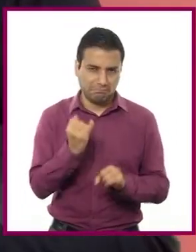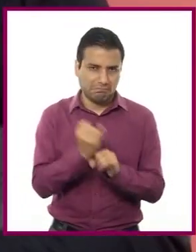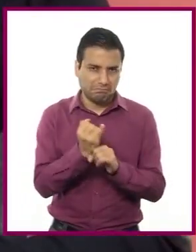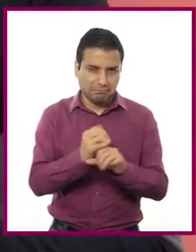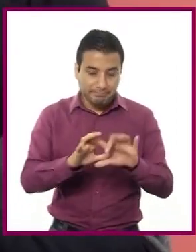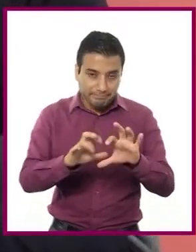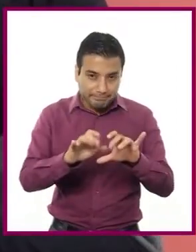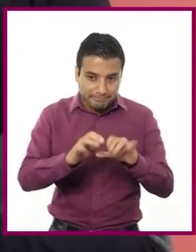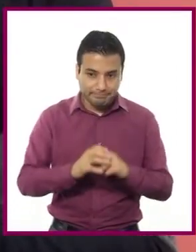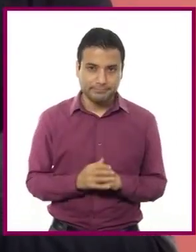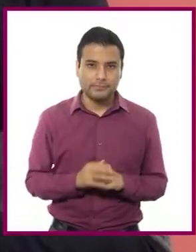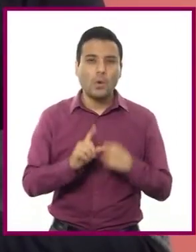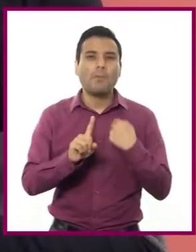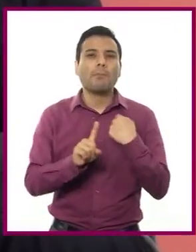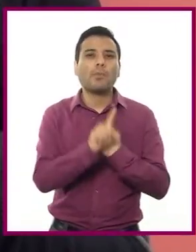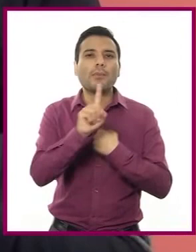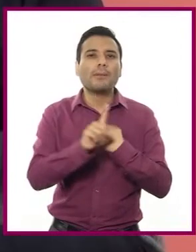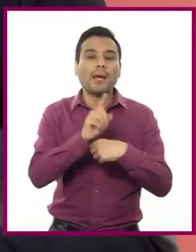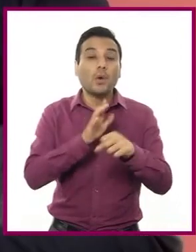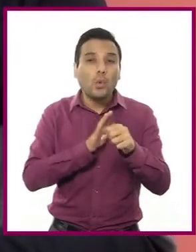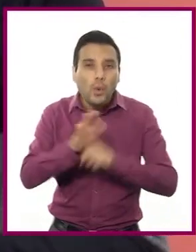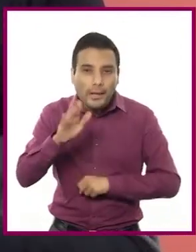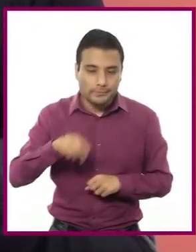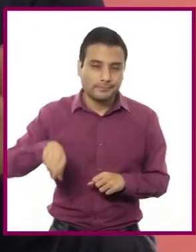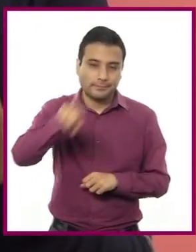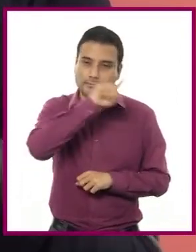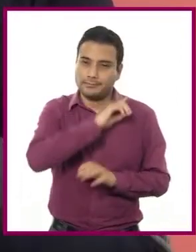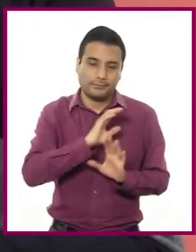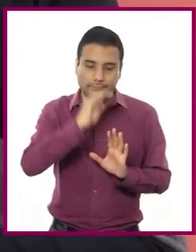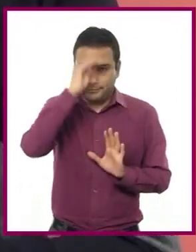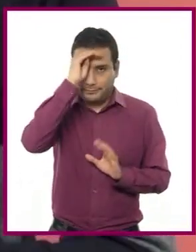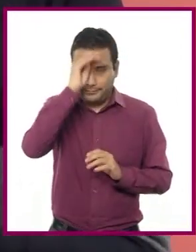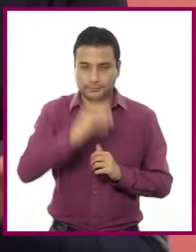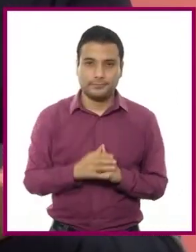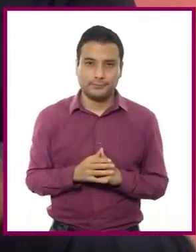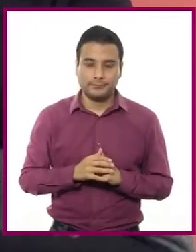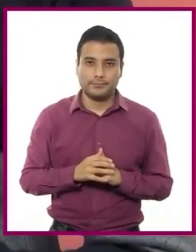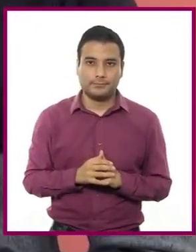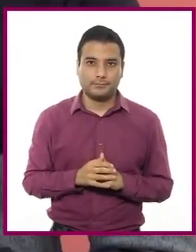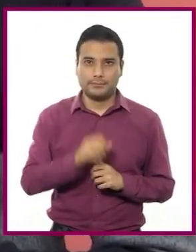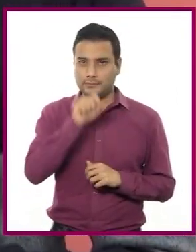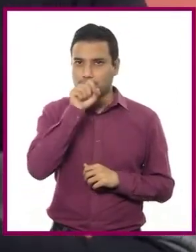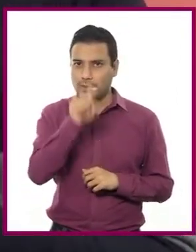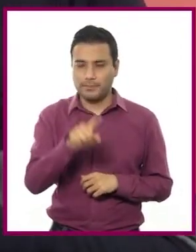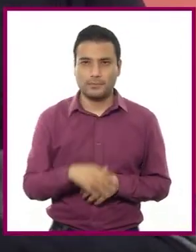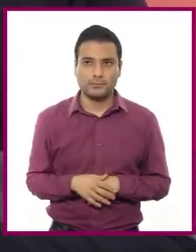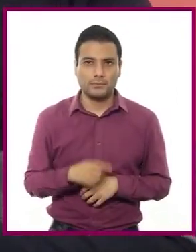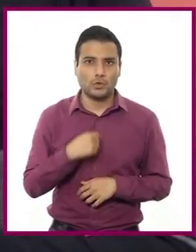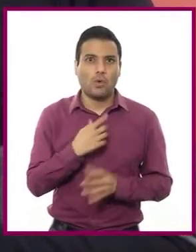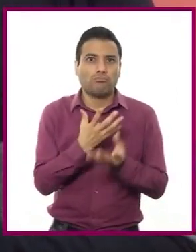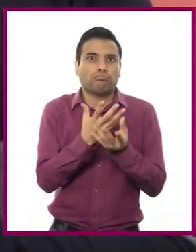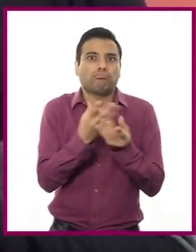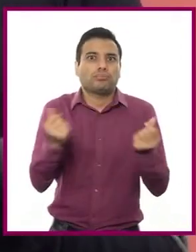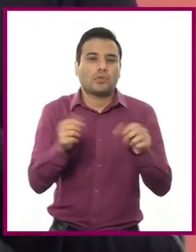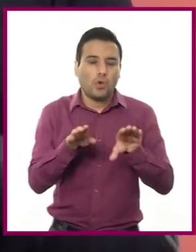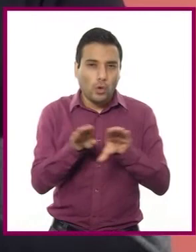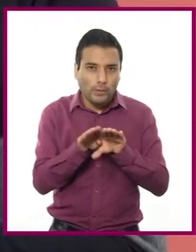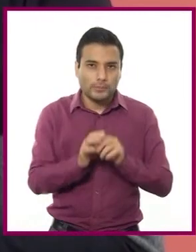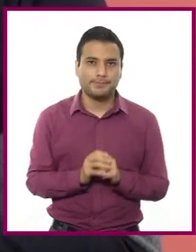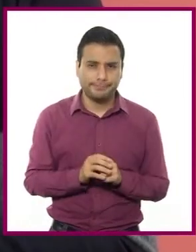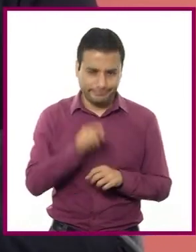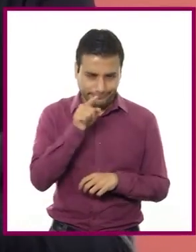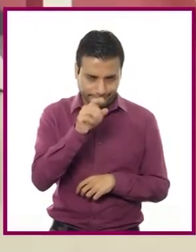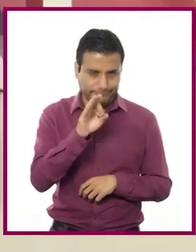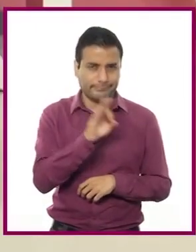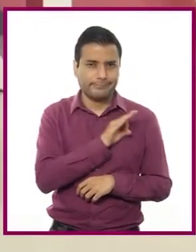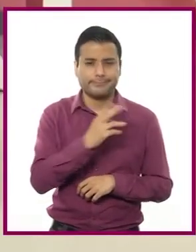Todo dependerá del problema que desean investigar, pero sobre todo de cómo contribuir a su solución. Usen los